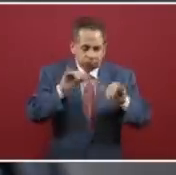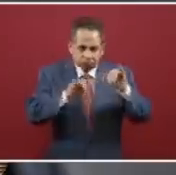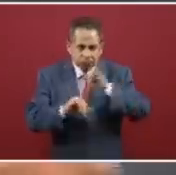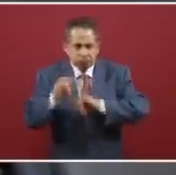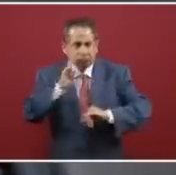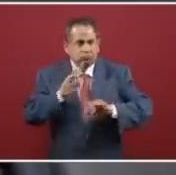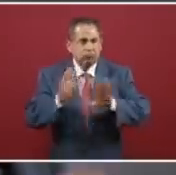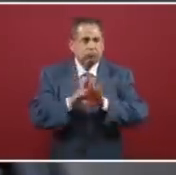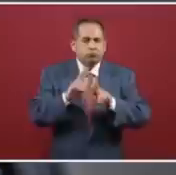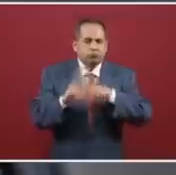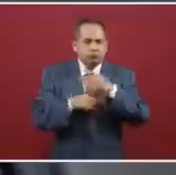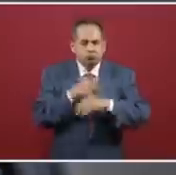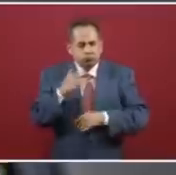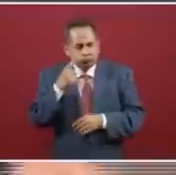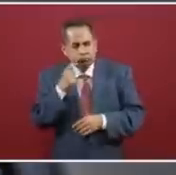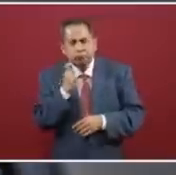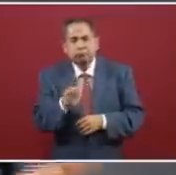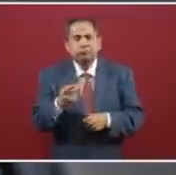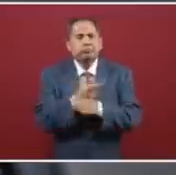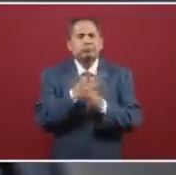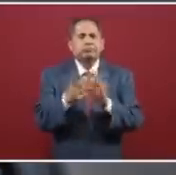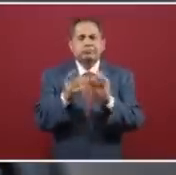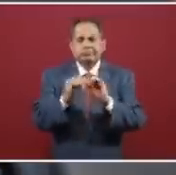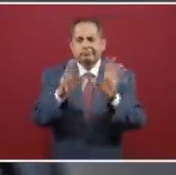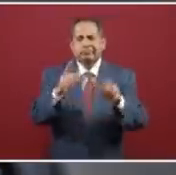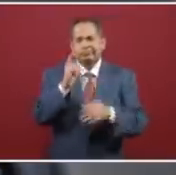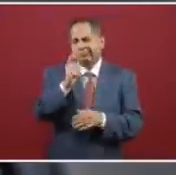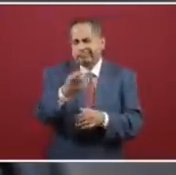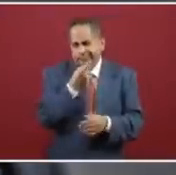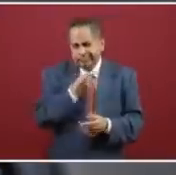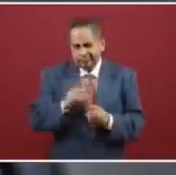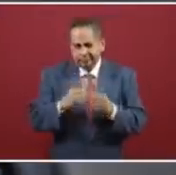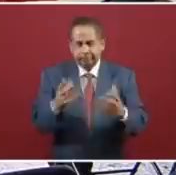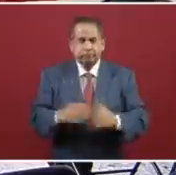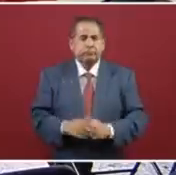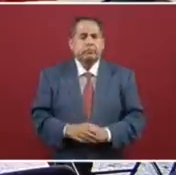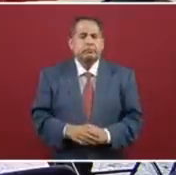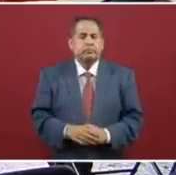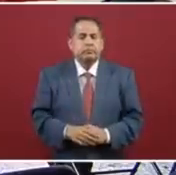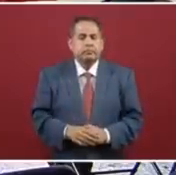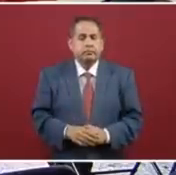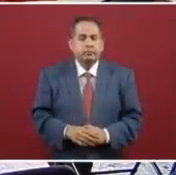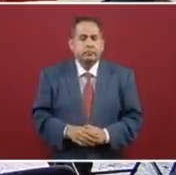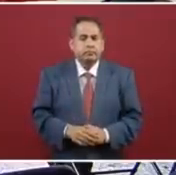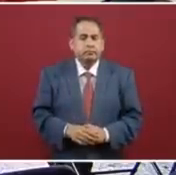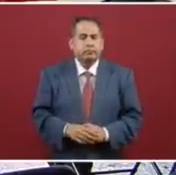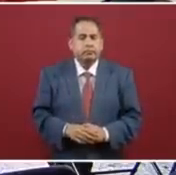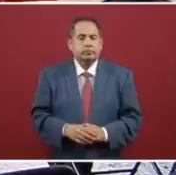laboratorio y que se estaba verificando en campo si nos podría ampliar esa información por favor